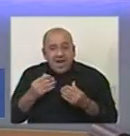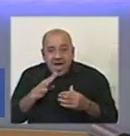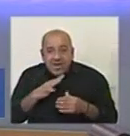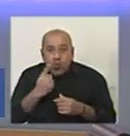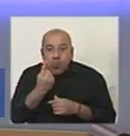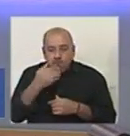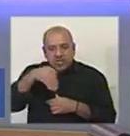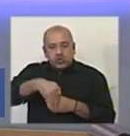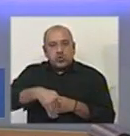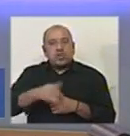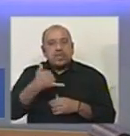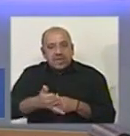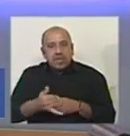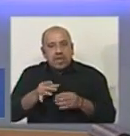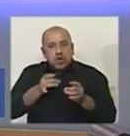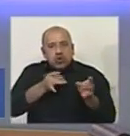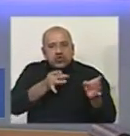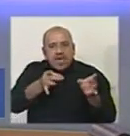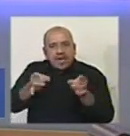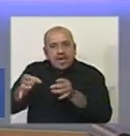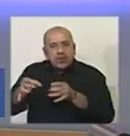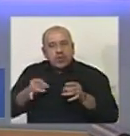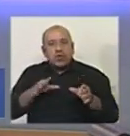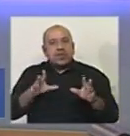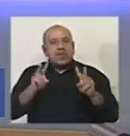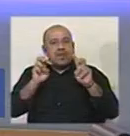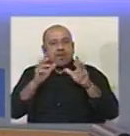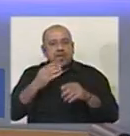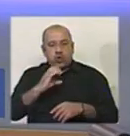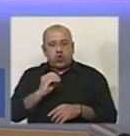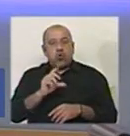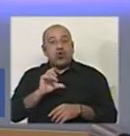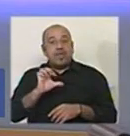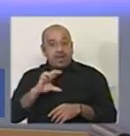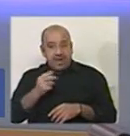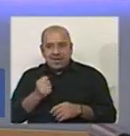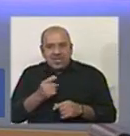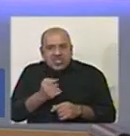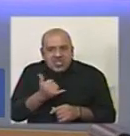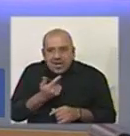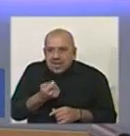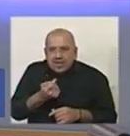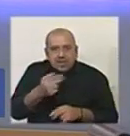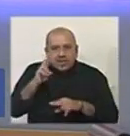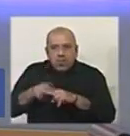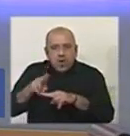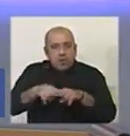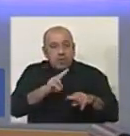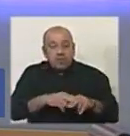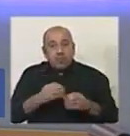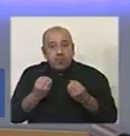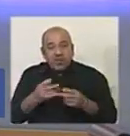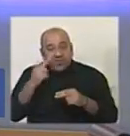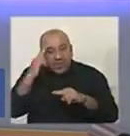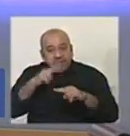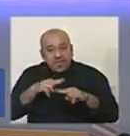millón de afectados, un millón de personas, de civiles afectados, que estaban o por morir o habían muerto ya muchísimos por ese brote de cólera, porque